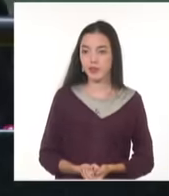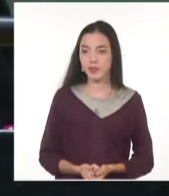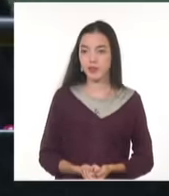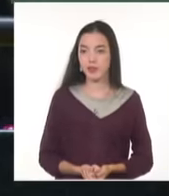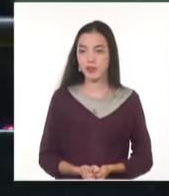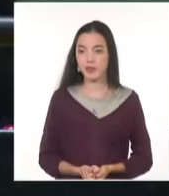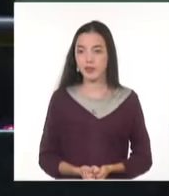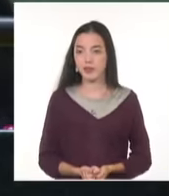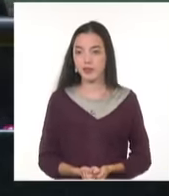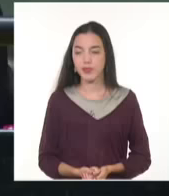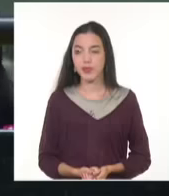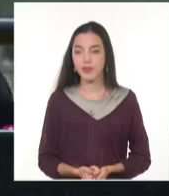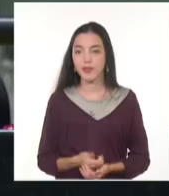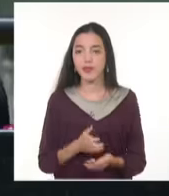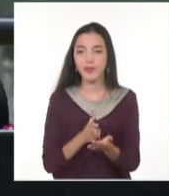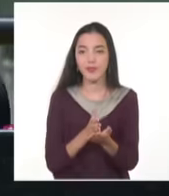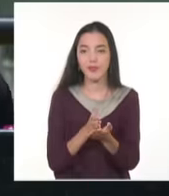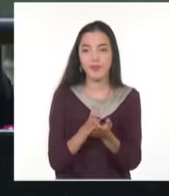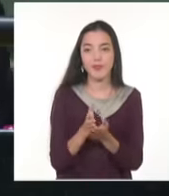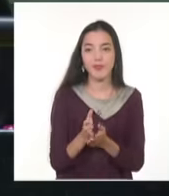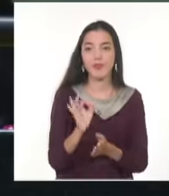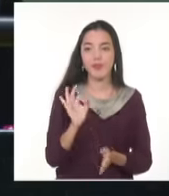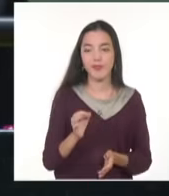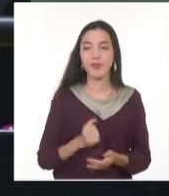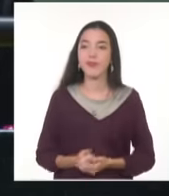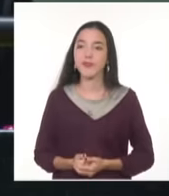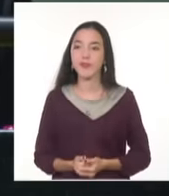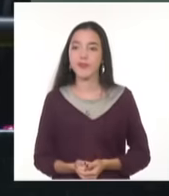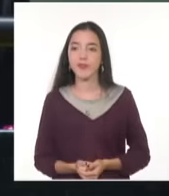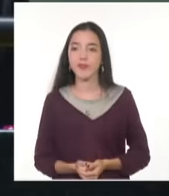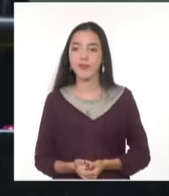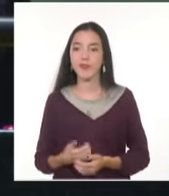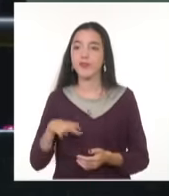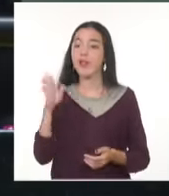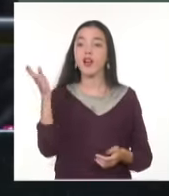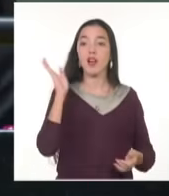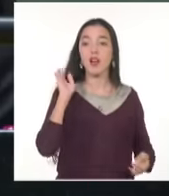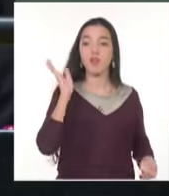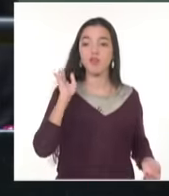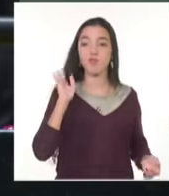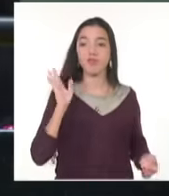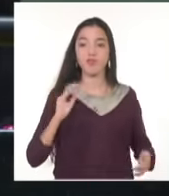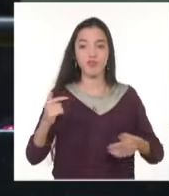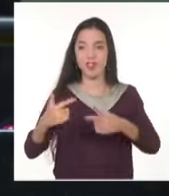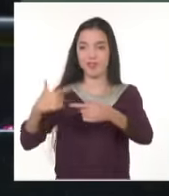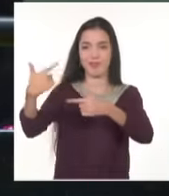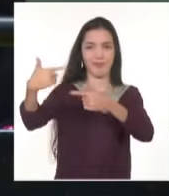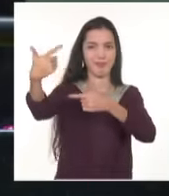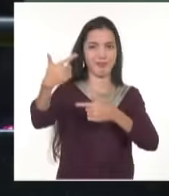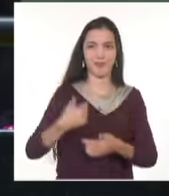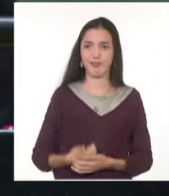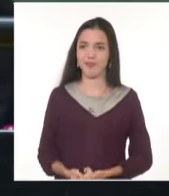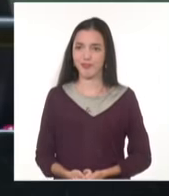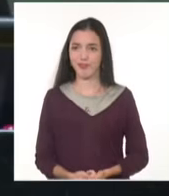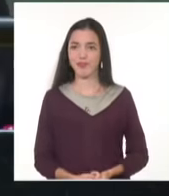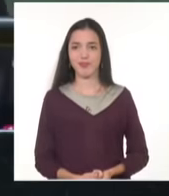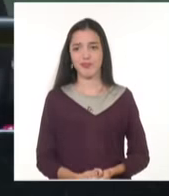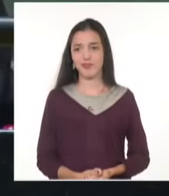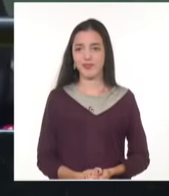un paso acertado en la conferencia de las partes próxima, COP29,